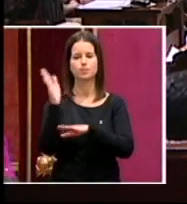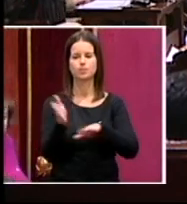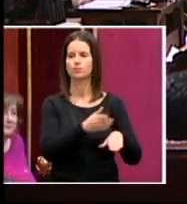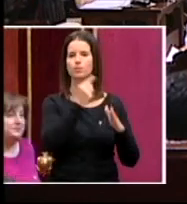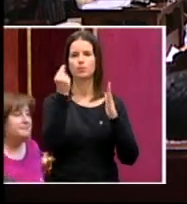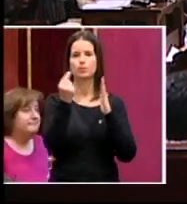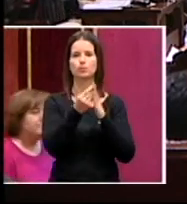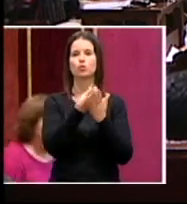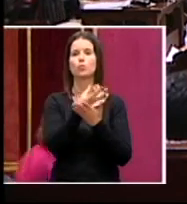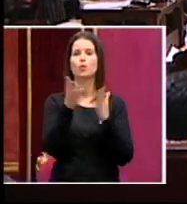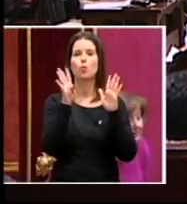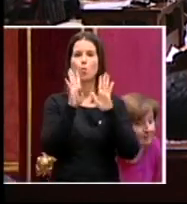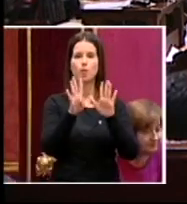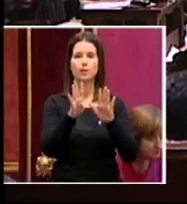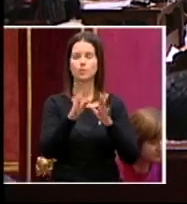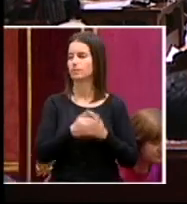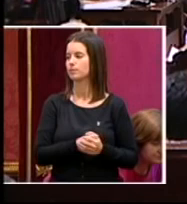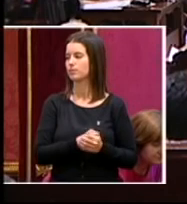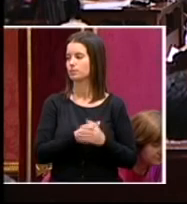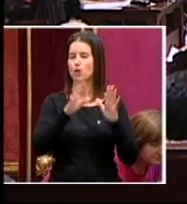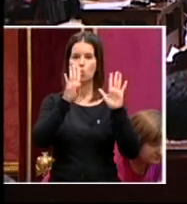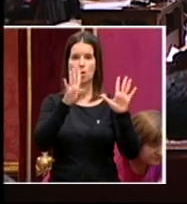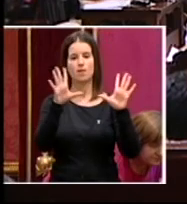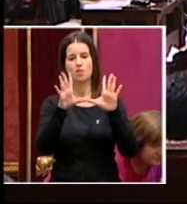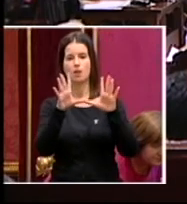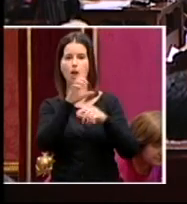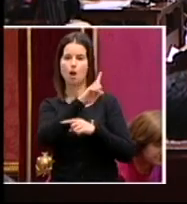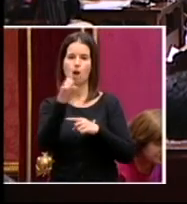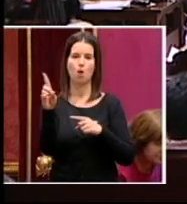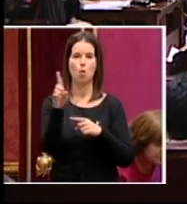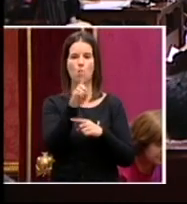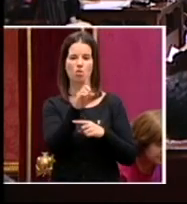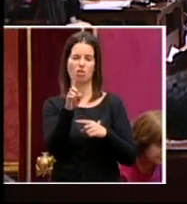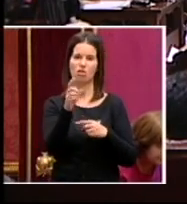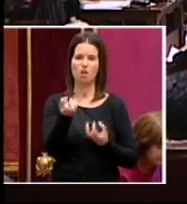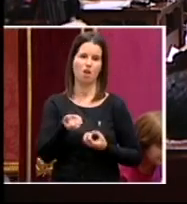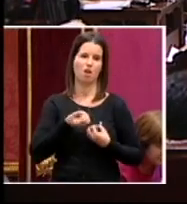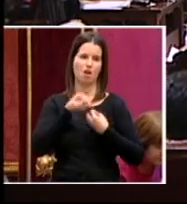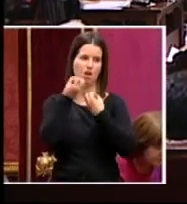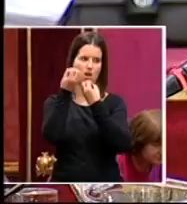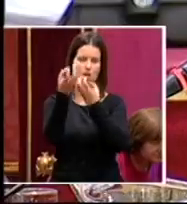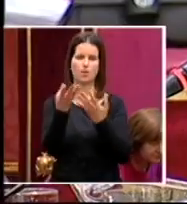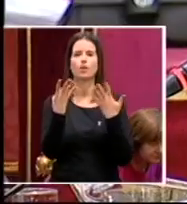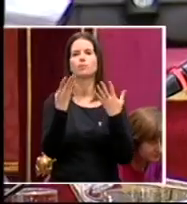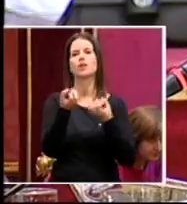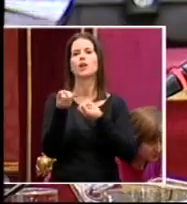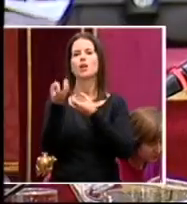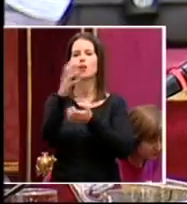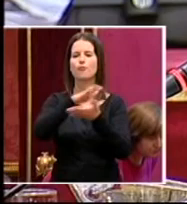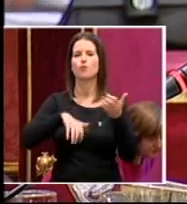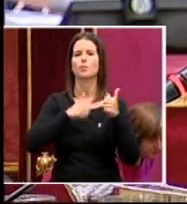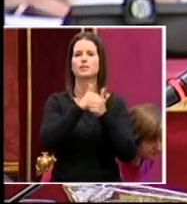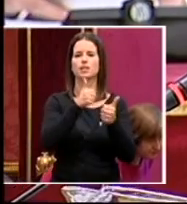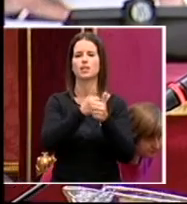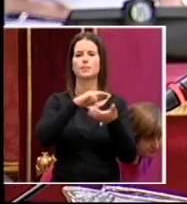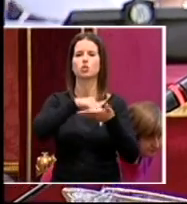punto número 9. 9, 10 y 11. 9, 10 y 11 son dar cuenta, señor secretario. 9, informe de seguimiento, plan